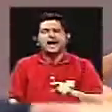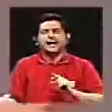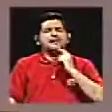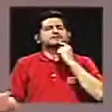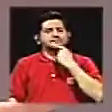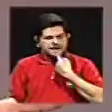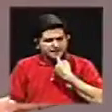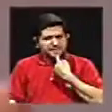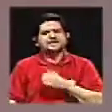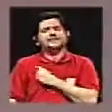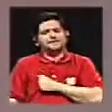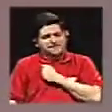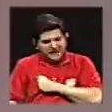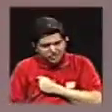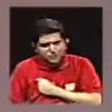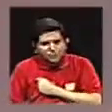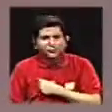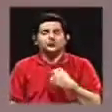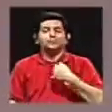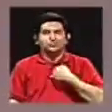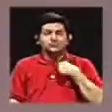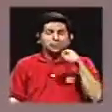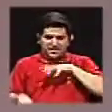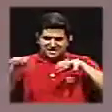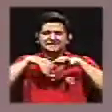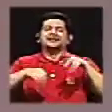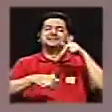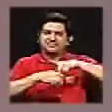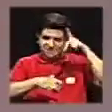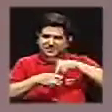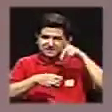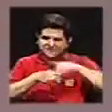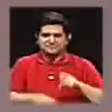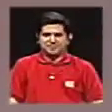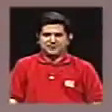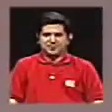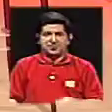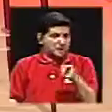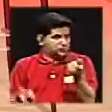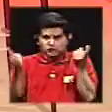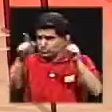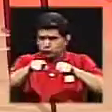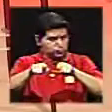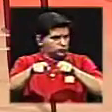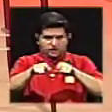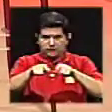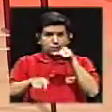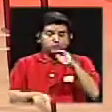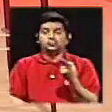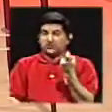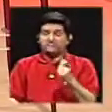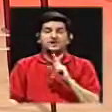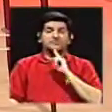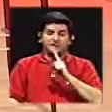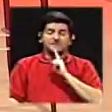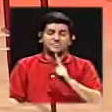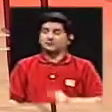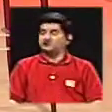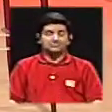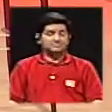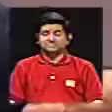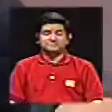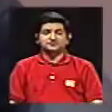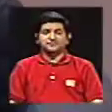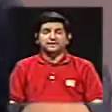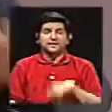que dijeron. Don Jorge, perdóneme, bueno, yo estuve en esa actividad. Sí. Y eso no ocurrió. Claro. Usted está faltando a la verdad. No está. Eso no ocurrió.